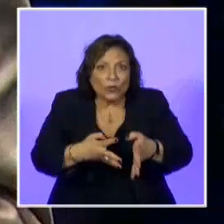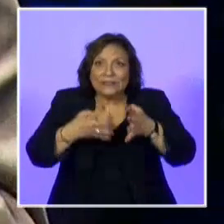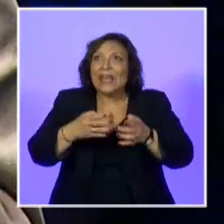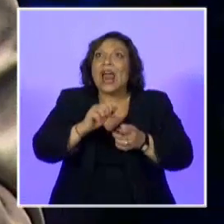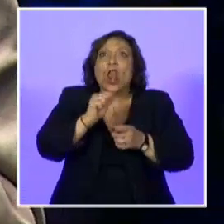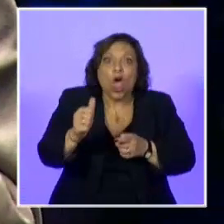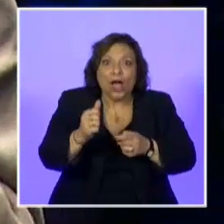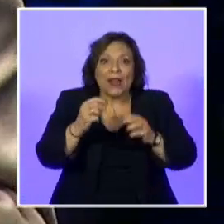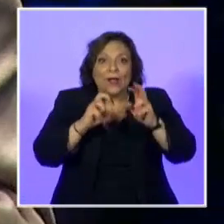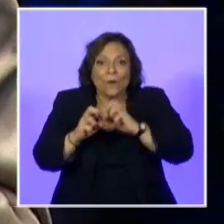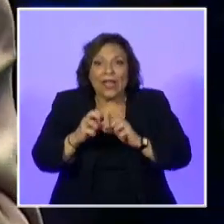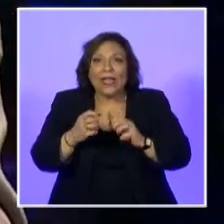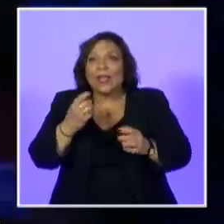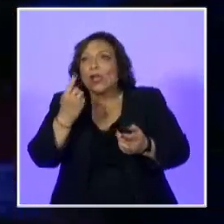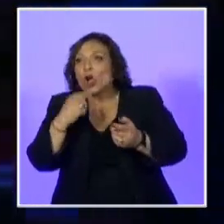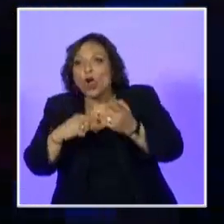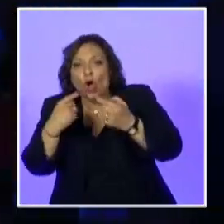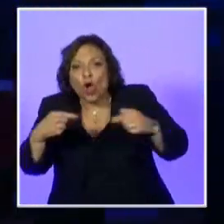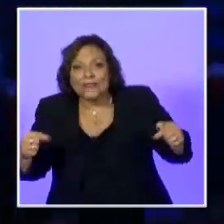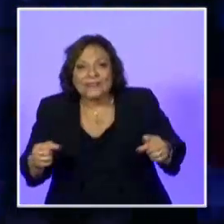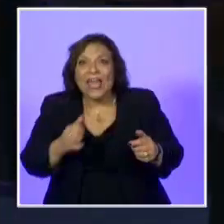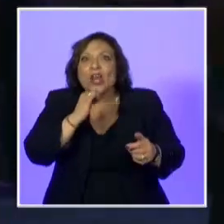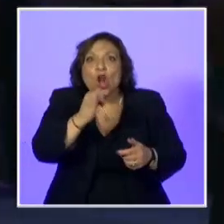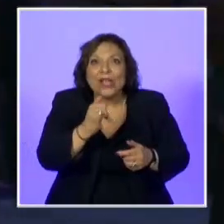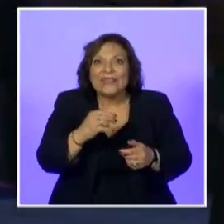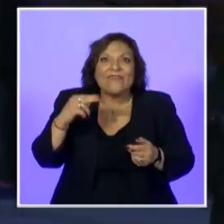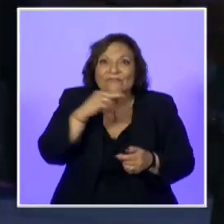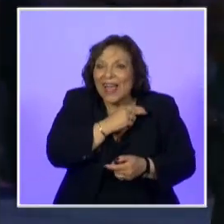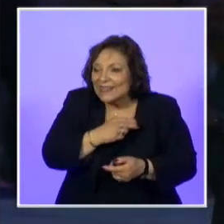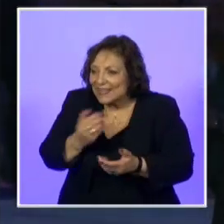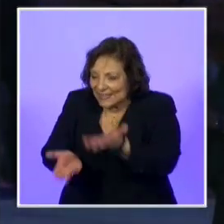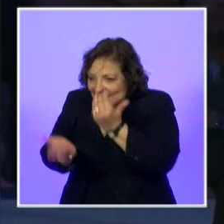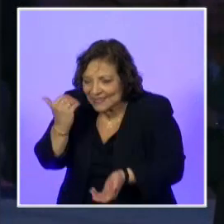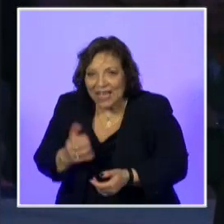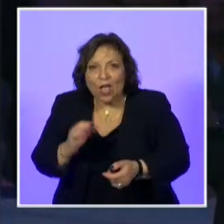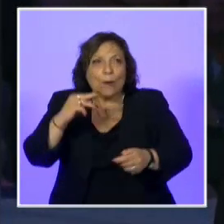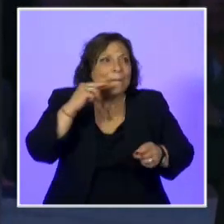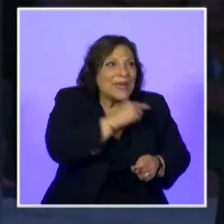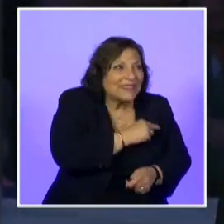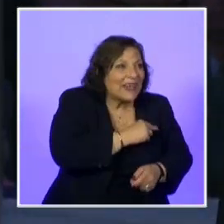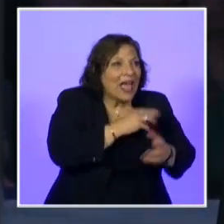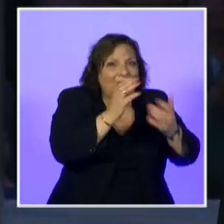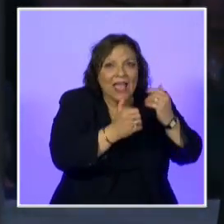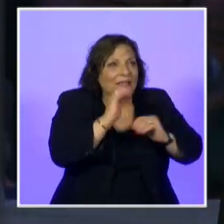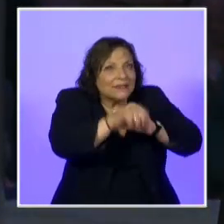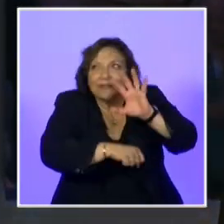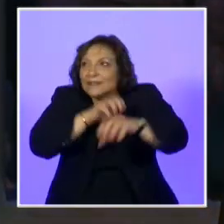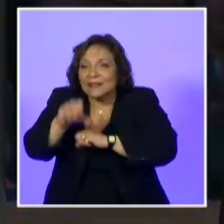lograr desterrar las noticias falsas y las mentiras.